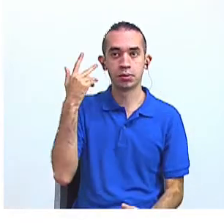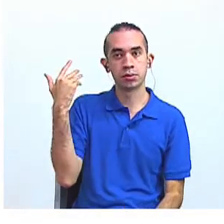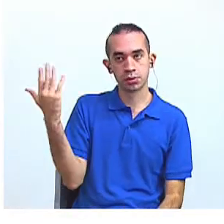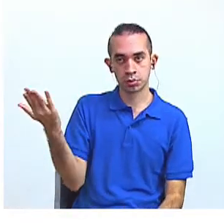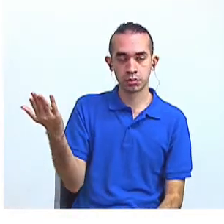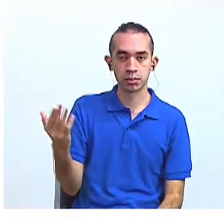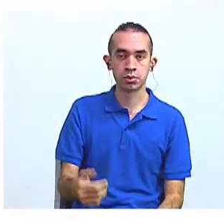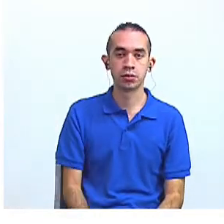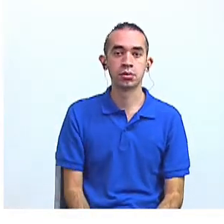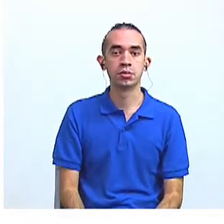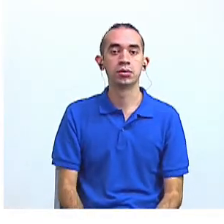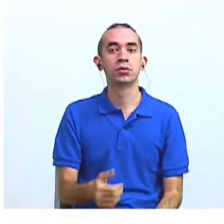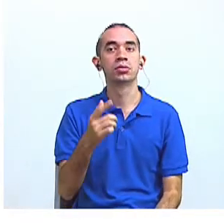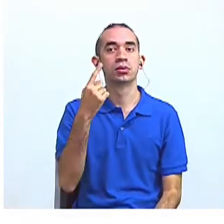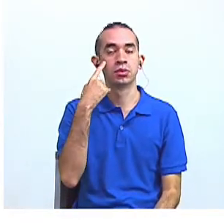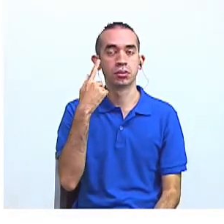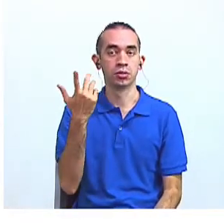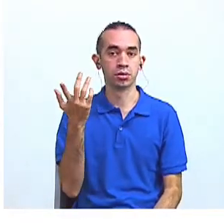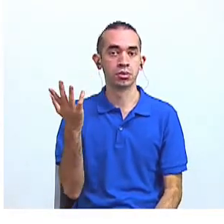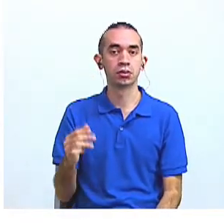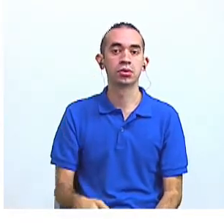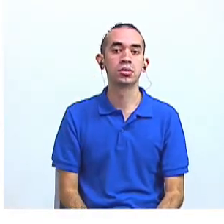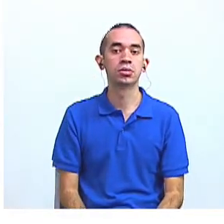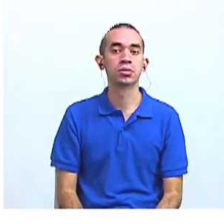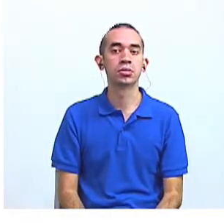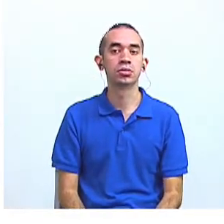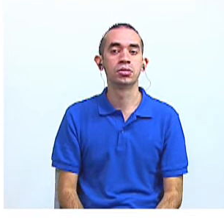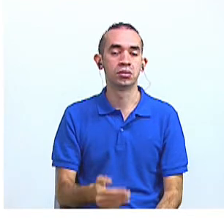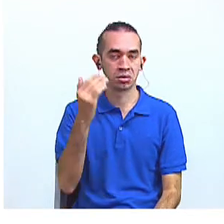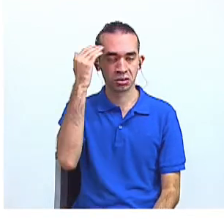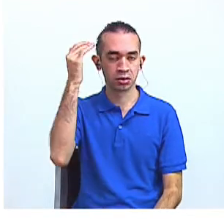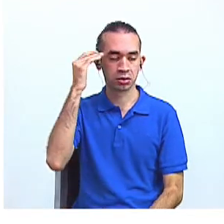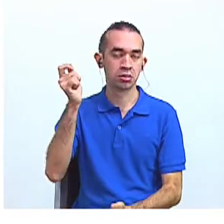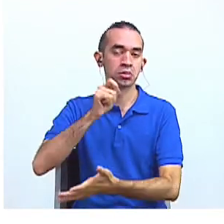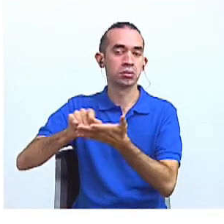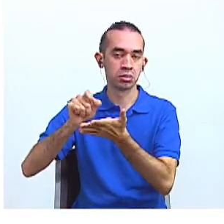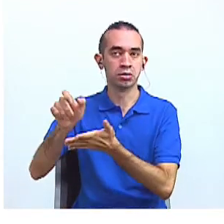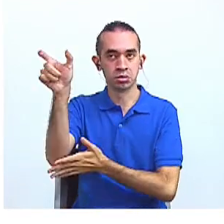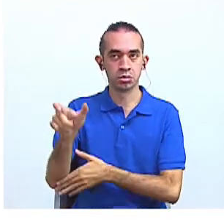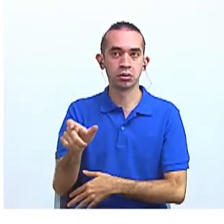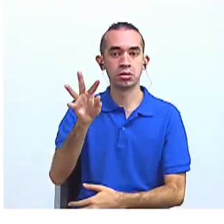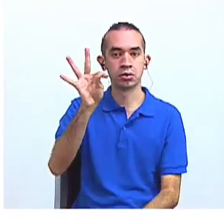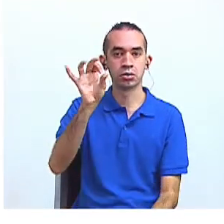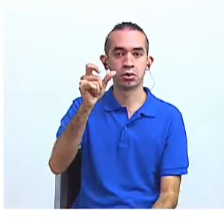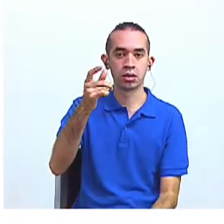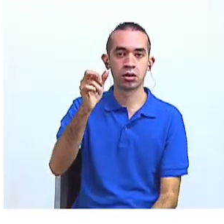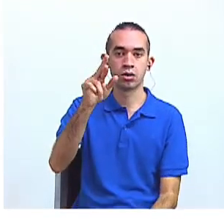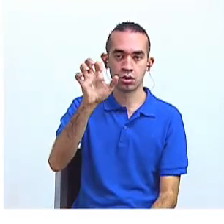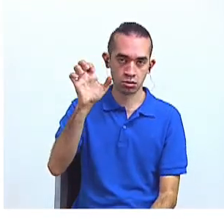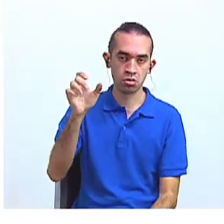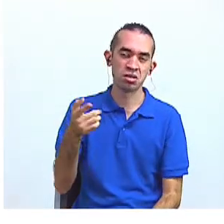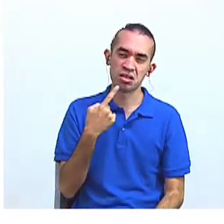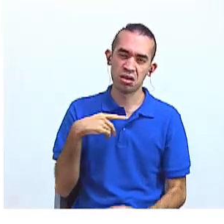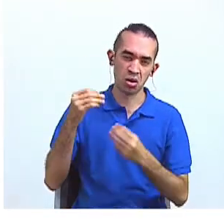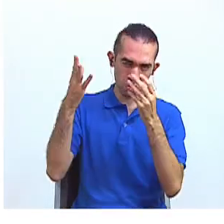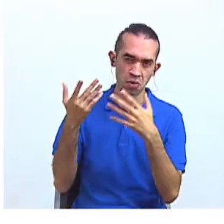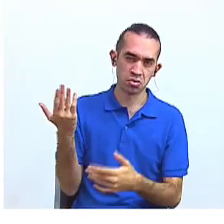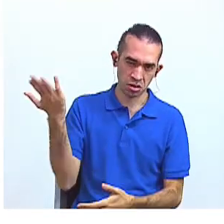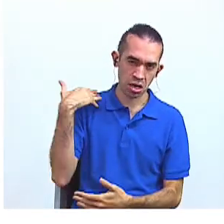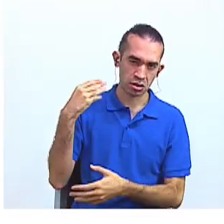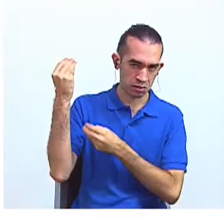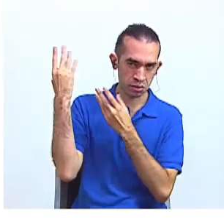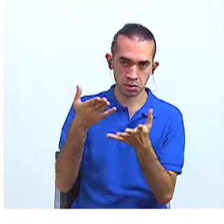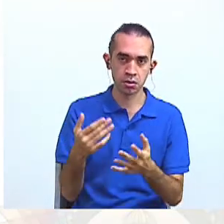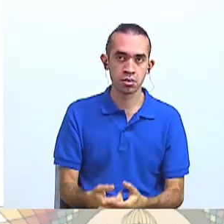continuación. El cartero del rey. Sabemos el autor, que es Tagore, como nos lo comentó la profesora la semana anterior.